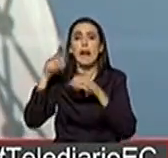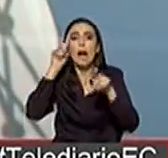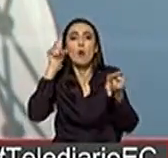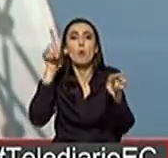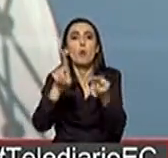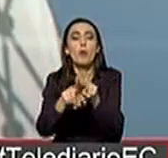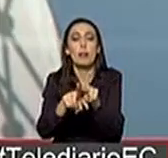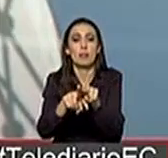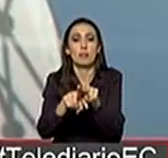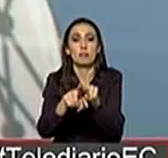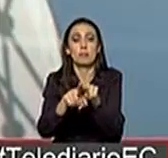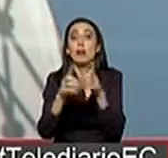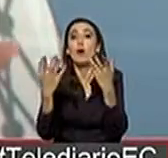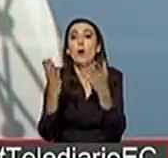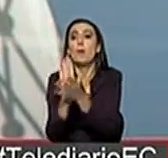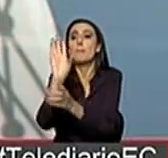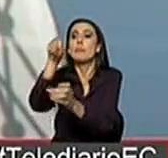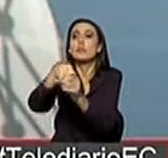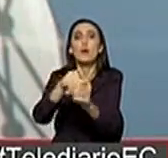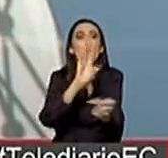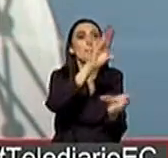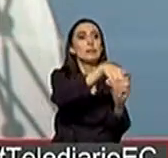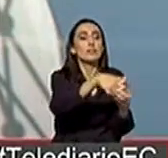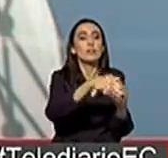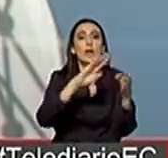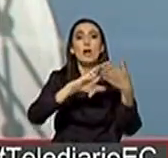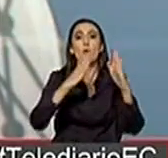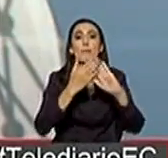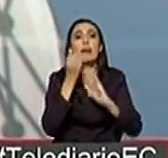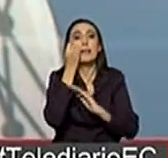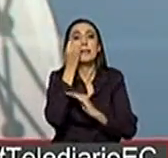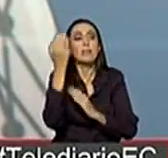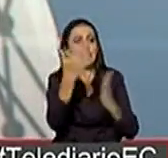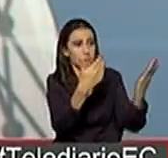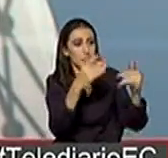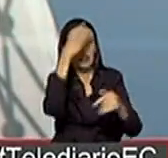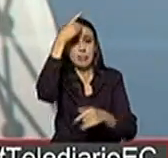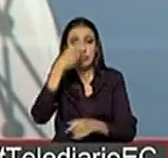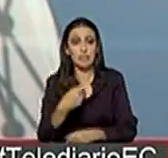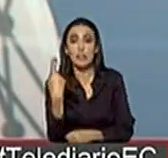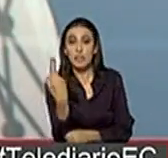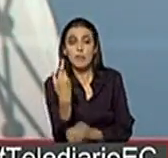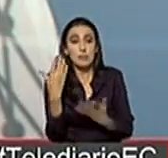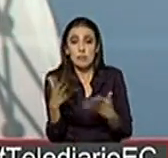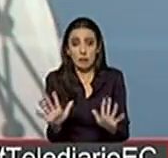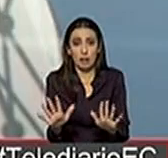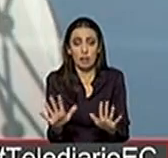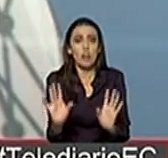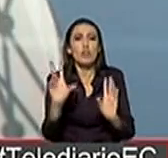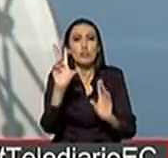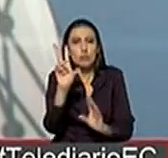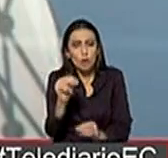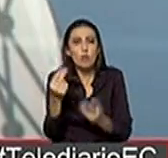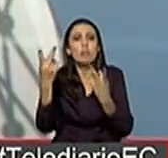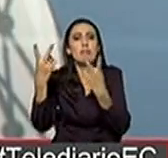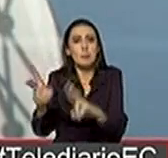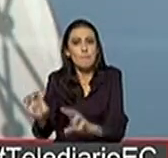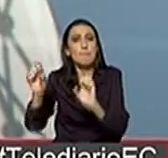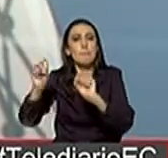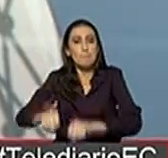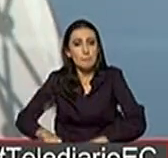en medida de incluir a los diferentes sectores en la toma de decisiones que son relevantes para el país sino que también